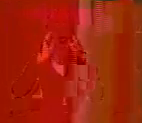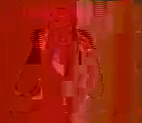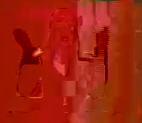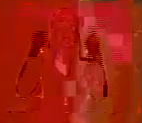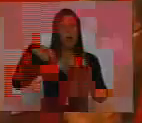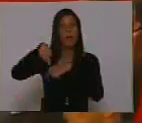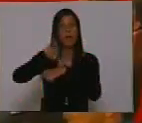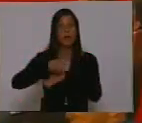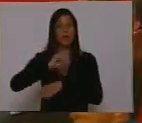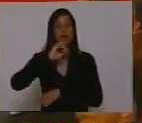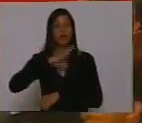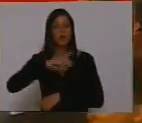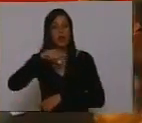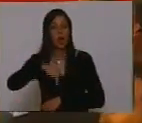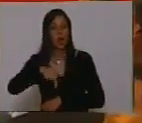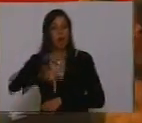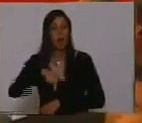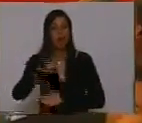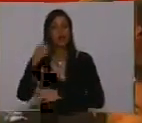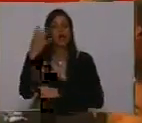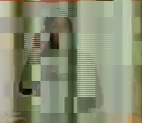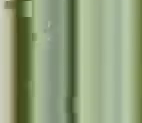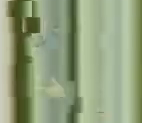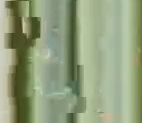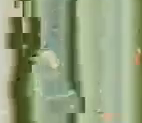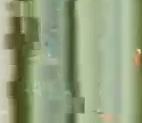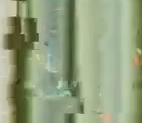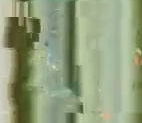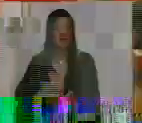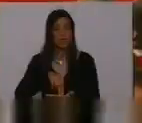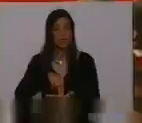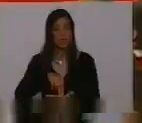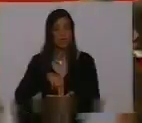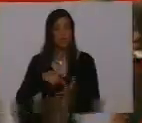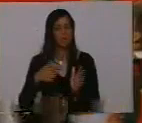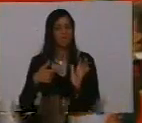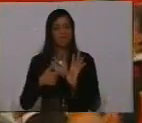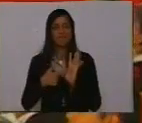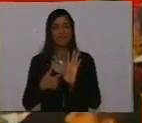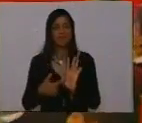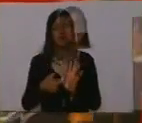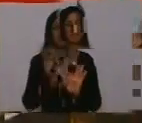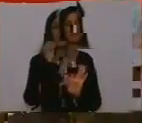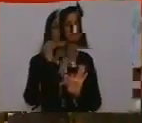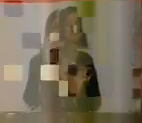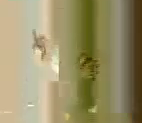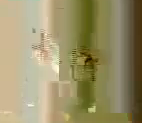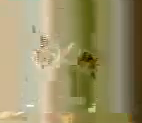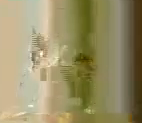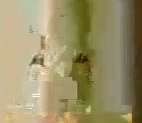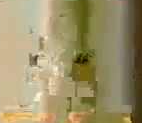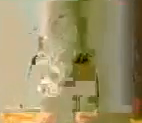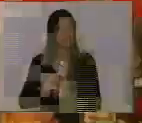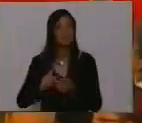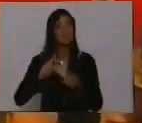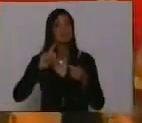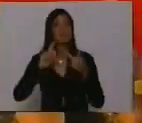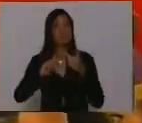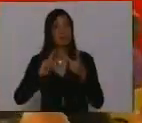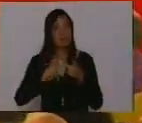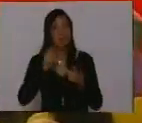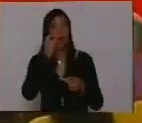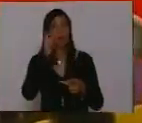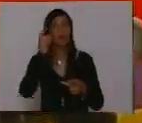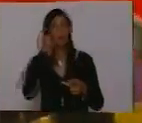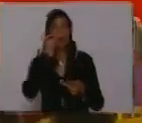histórico. Hoy, en la Asamblea Nacional Constituyente, no solo se expresa la juventud como sector etario, se expresa las juventudes,